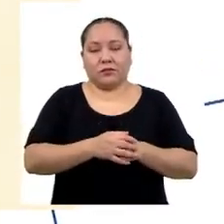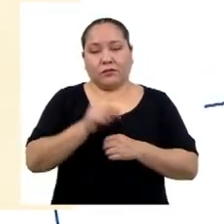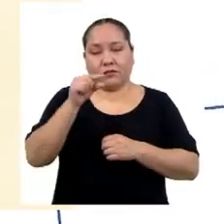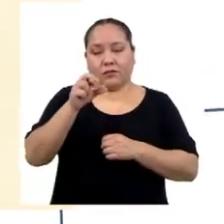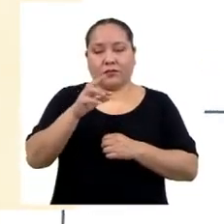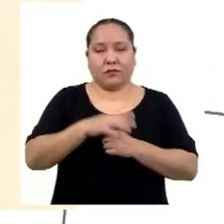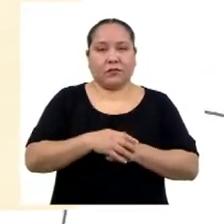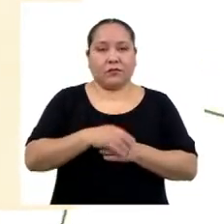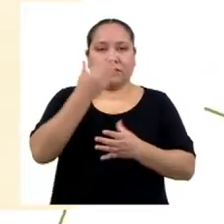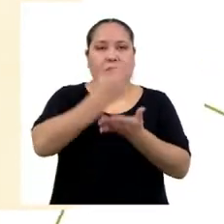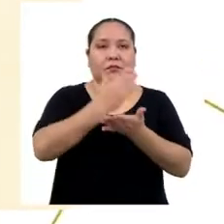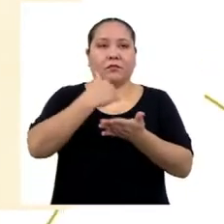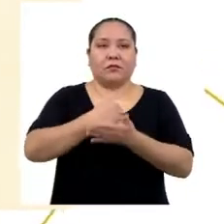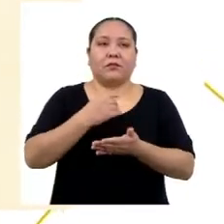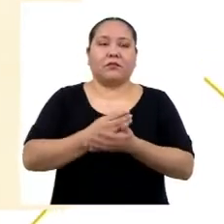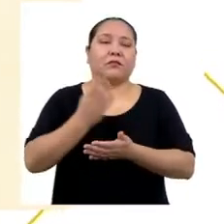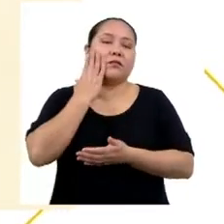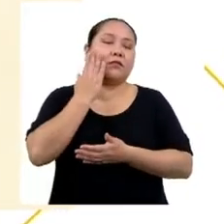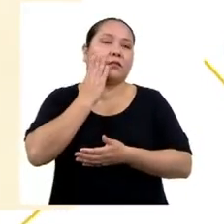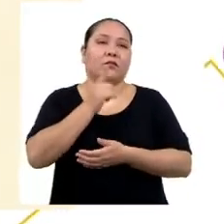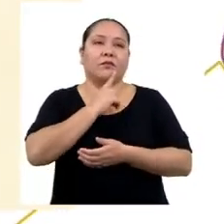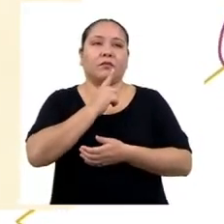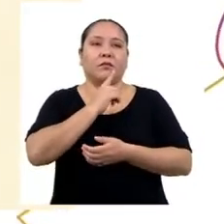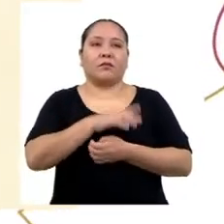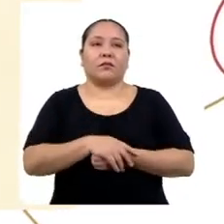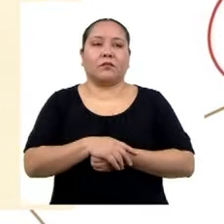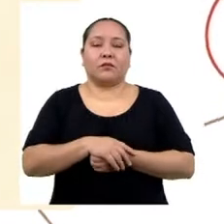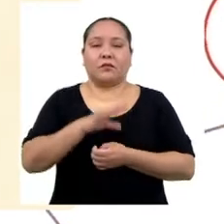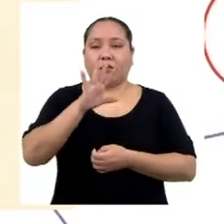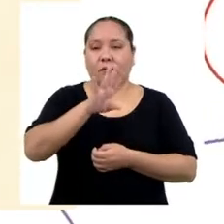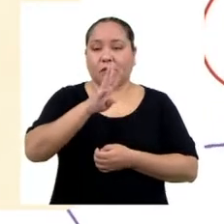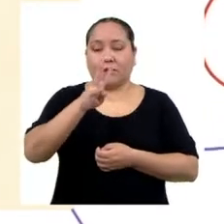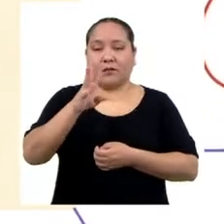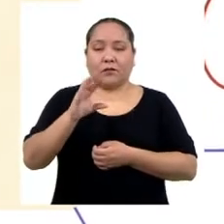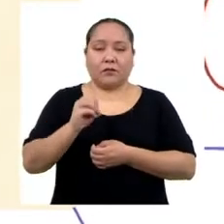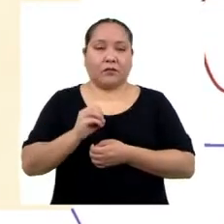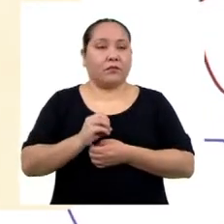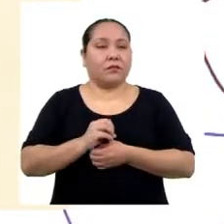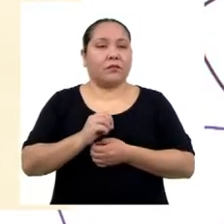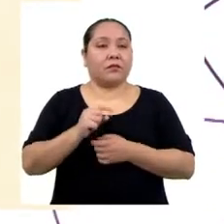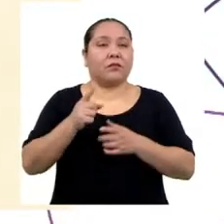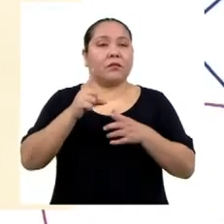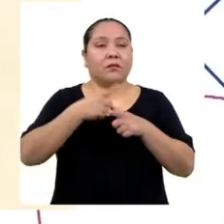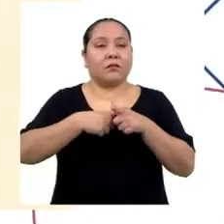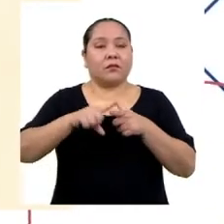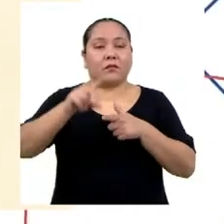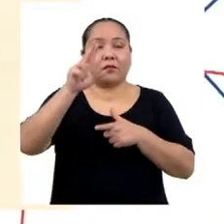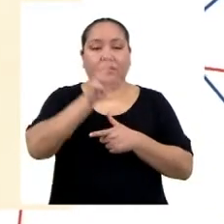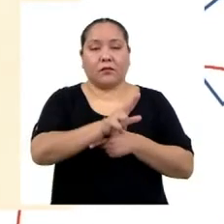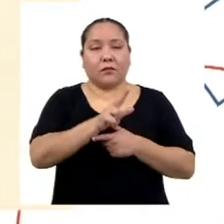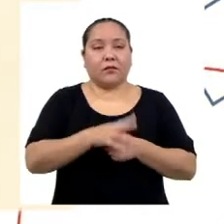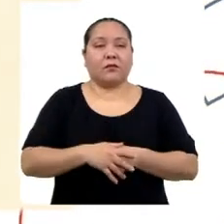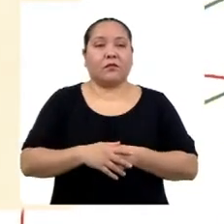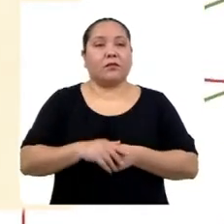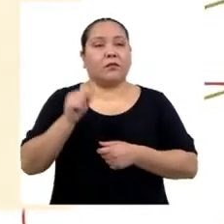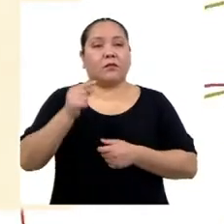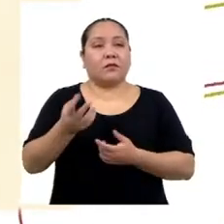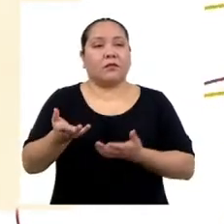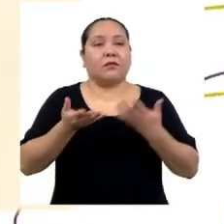el número de madres y padres, que es 540 entre 6, lo que nos da